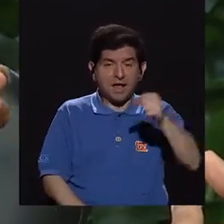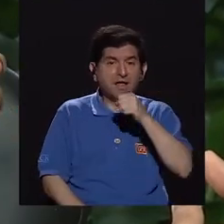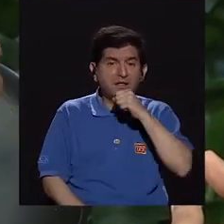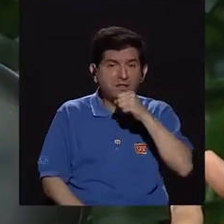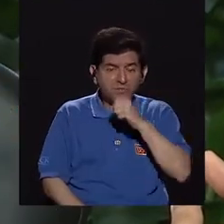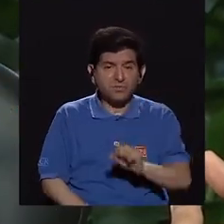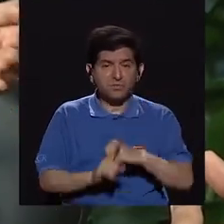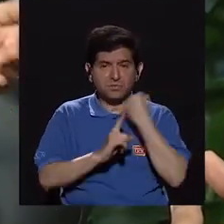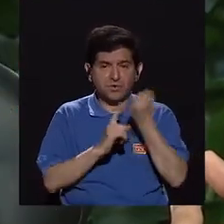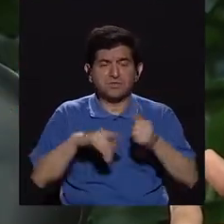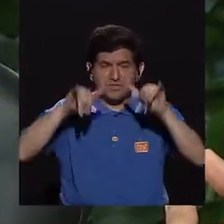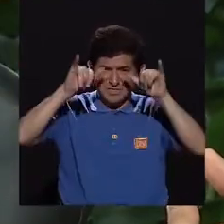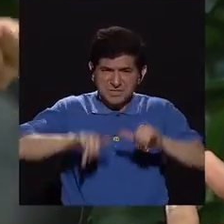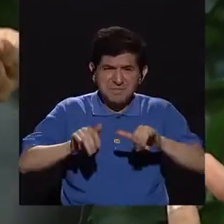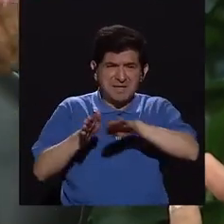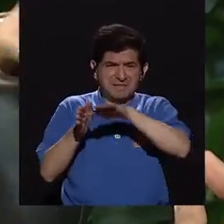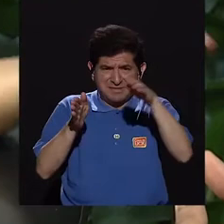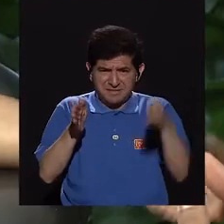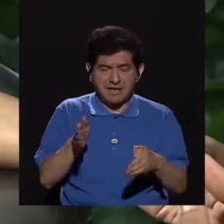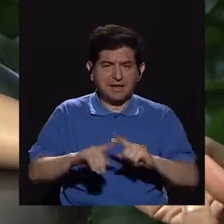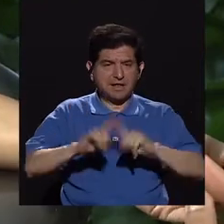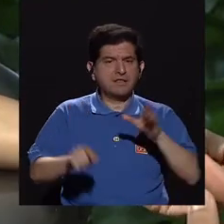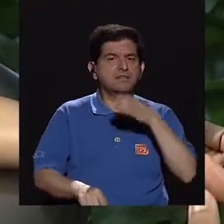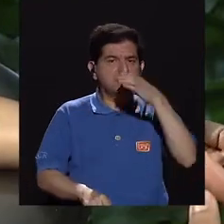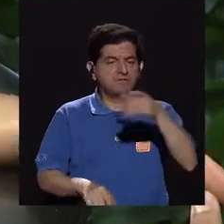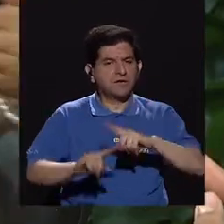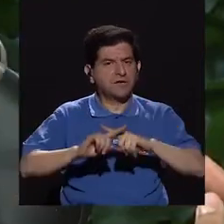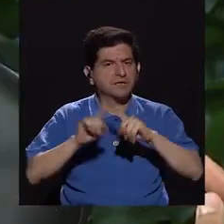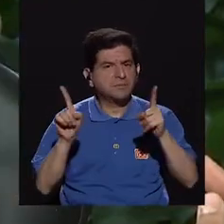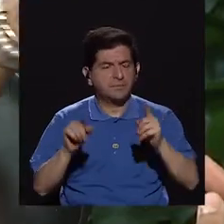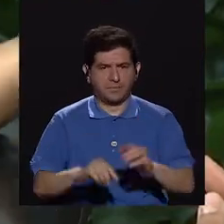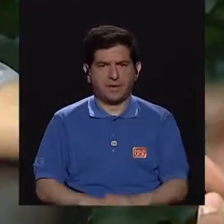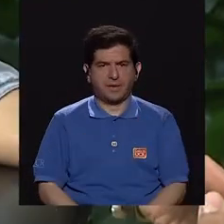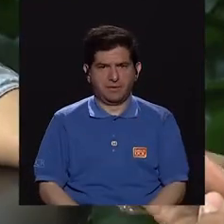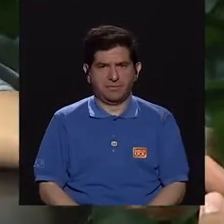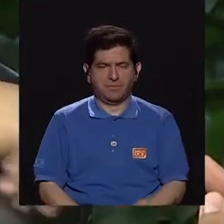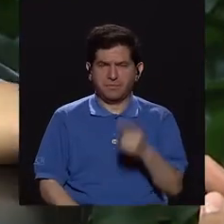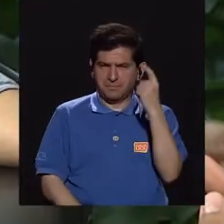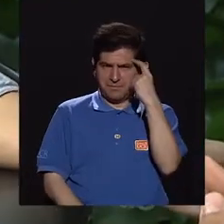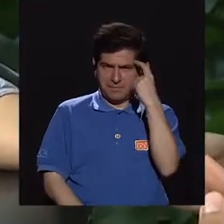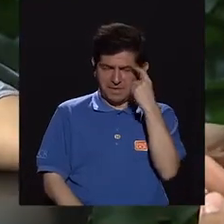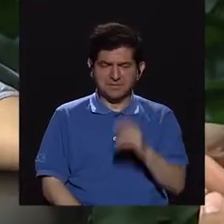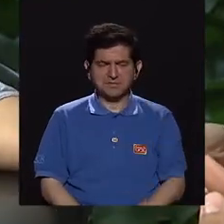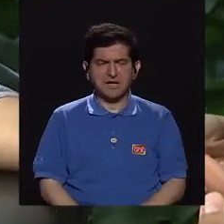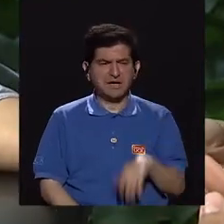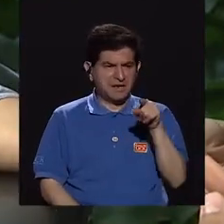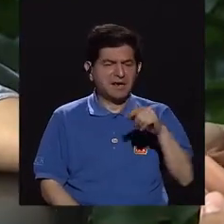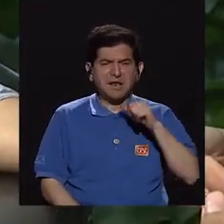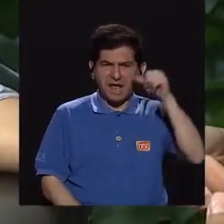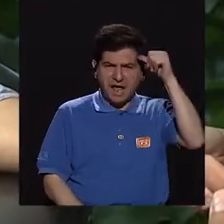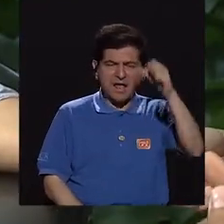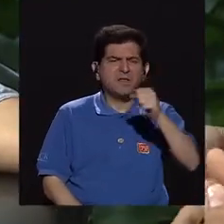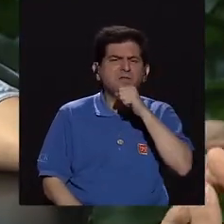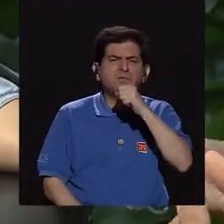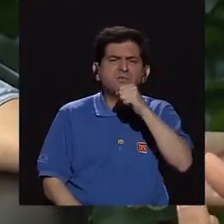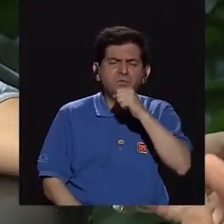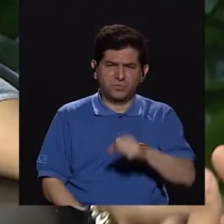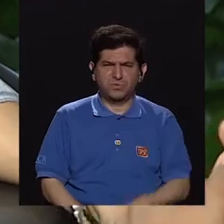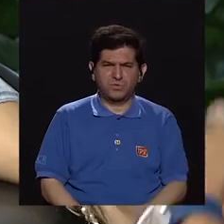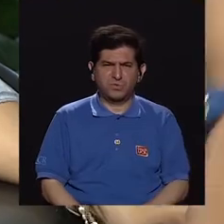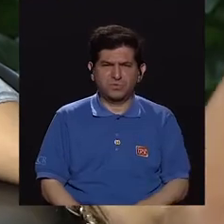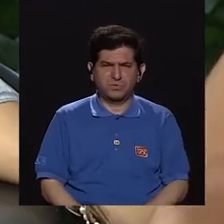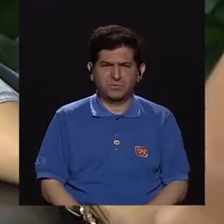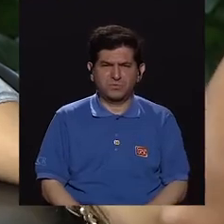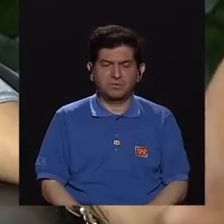está encamado, es otras recomendaciones, pero entonces, frente, digamos, a esta etapa de la adultez mayor.